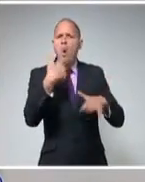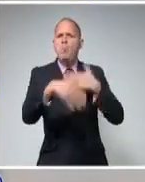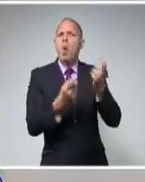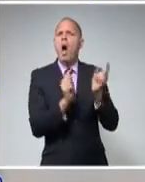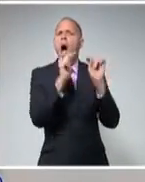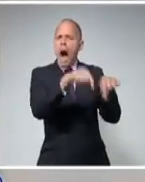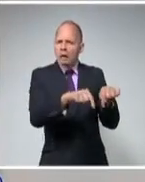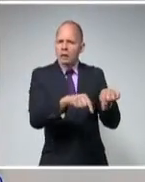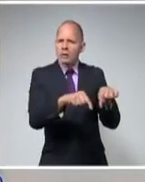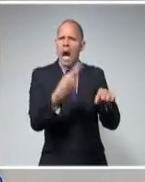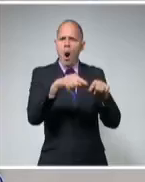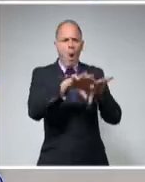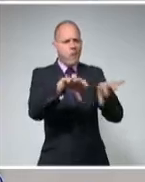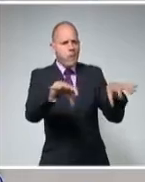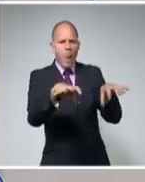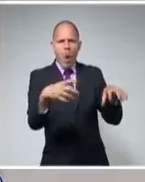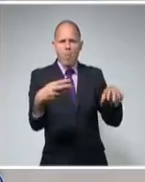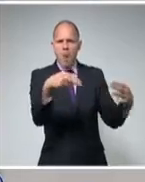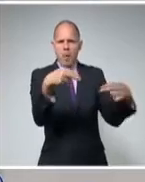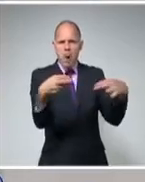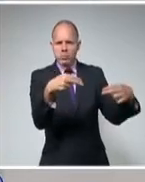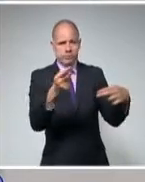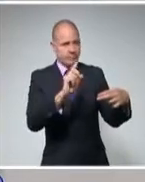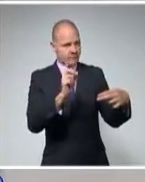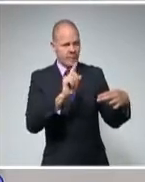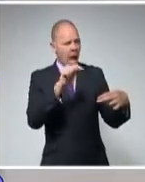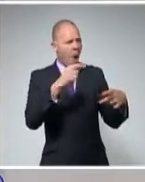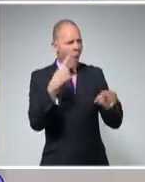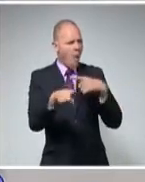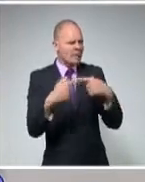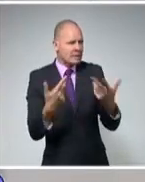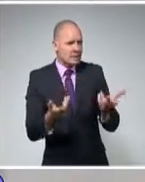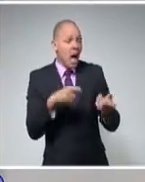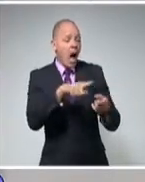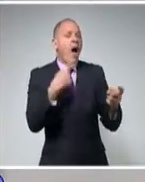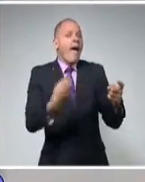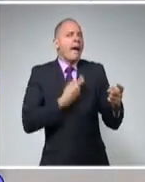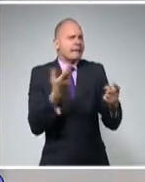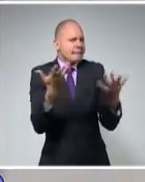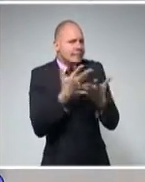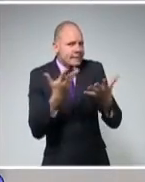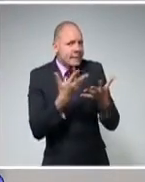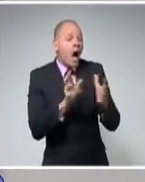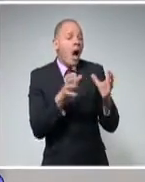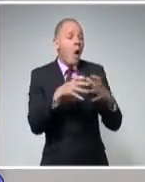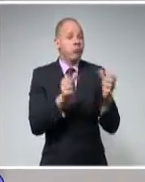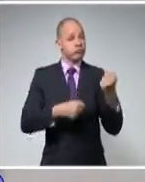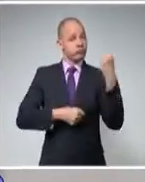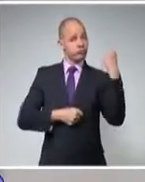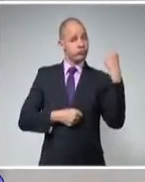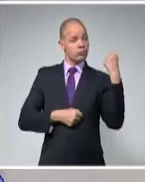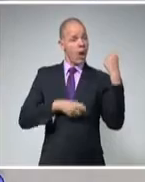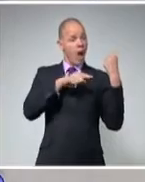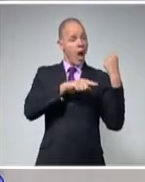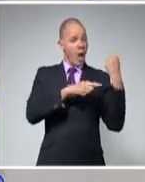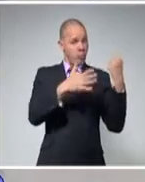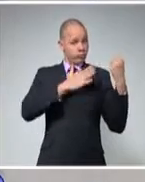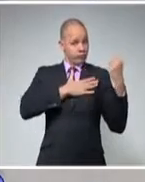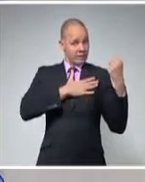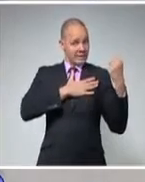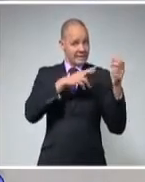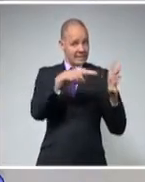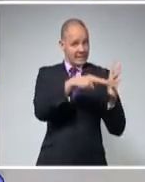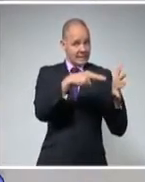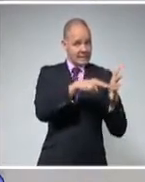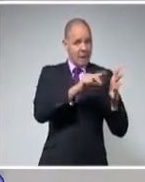entre facciones de los propios ciudadanos. Lo que pasa allí es una guerra entre el ejército sirio y grupos terroristas con integrantes, en